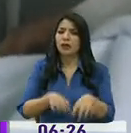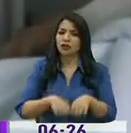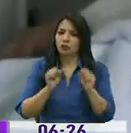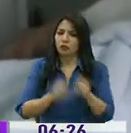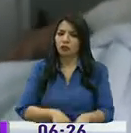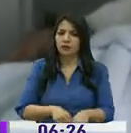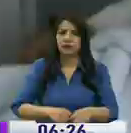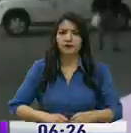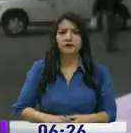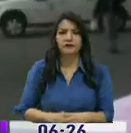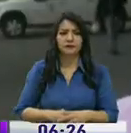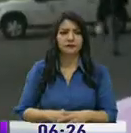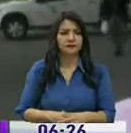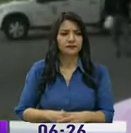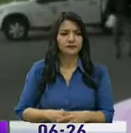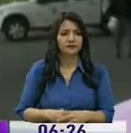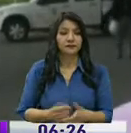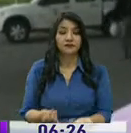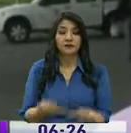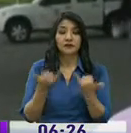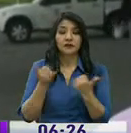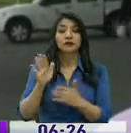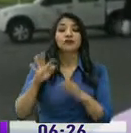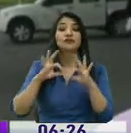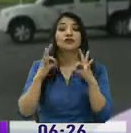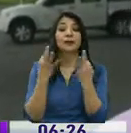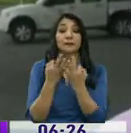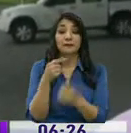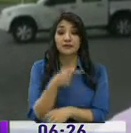esta naturaleza. Por ahora los familiares de la